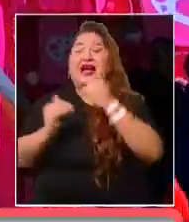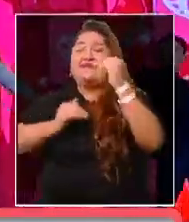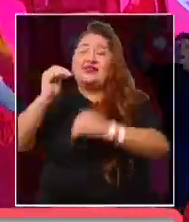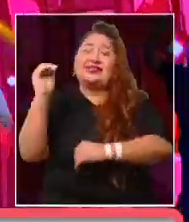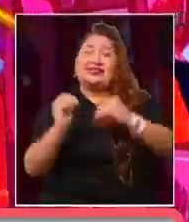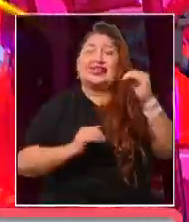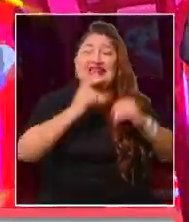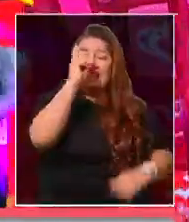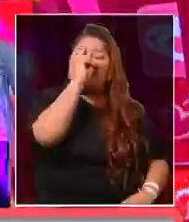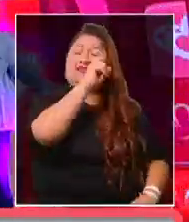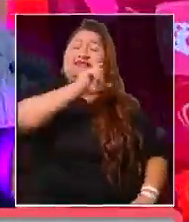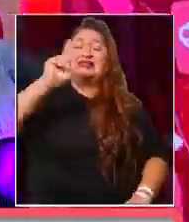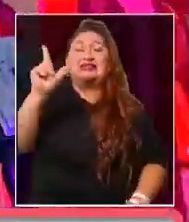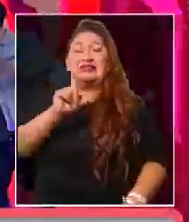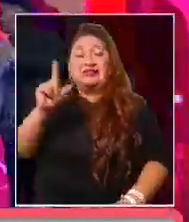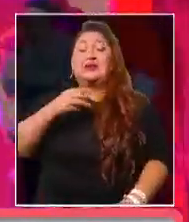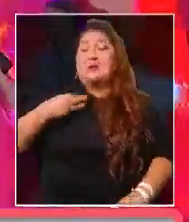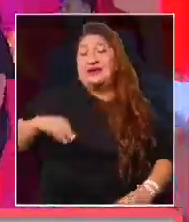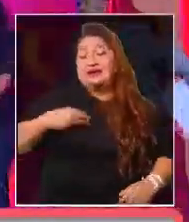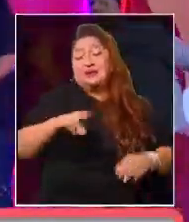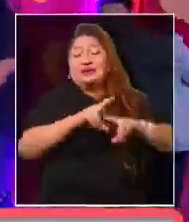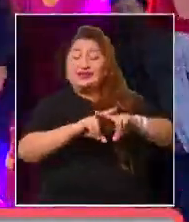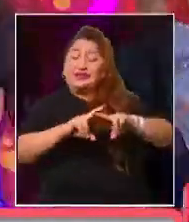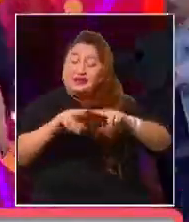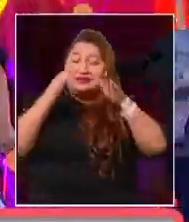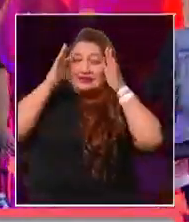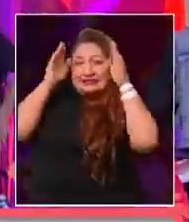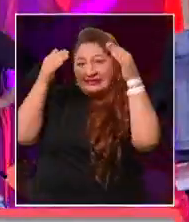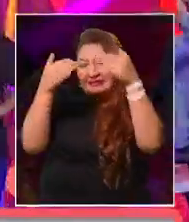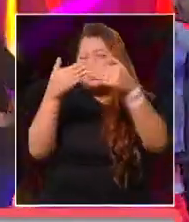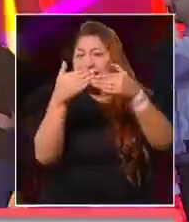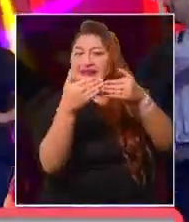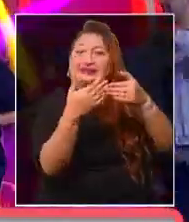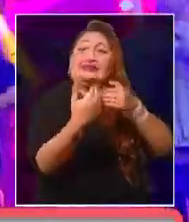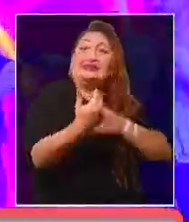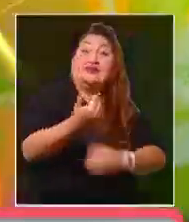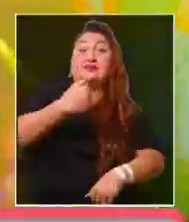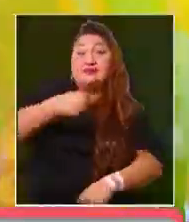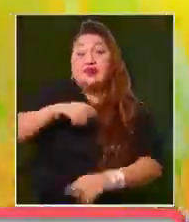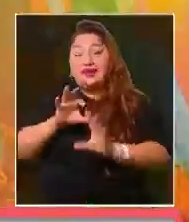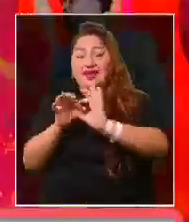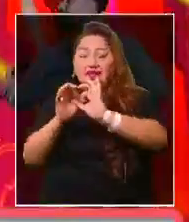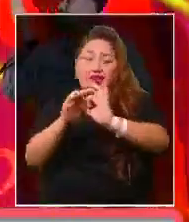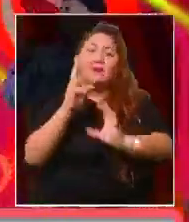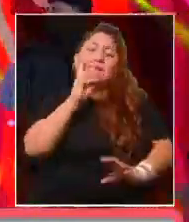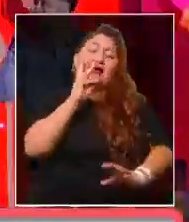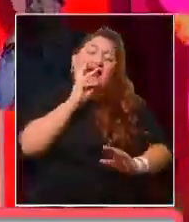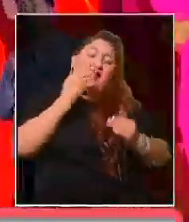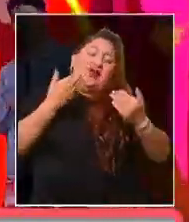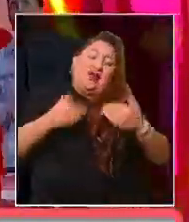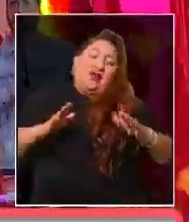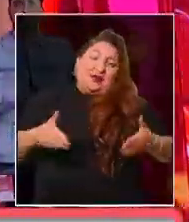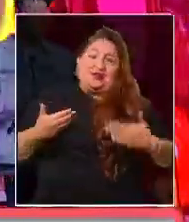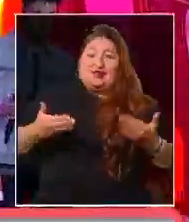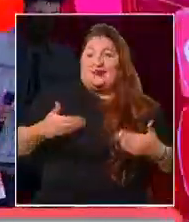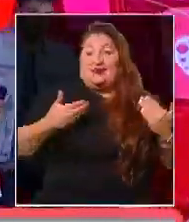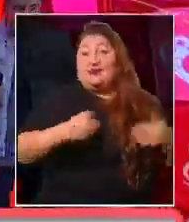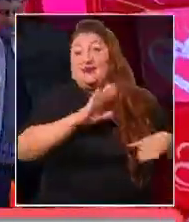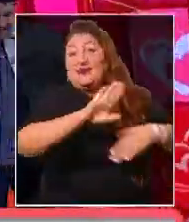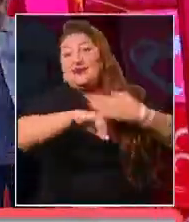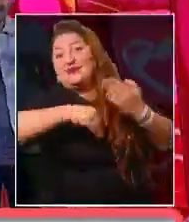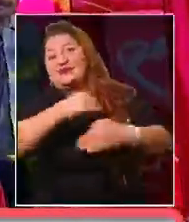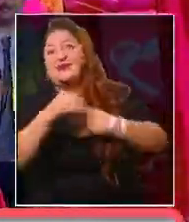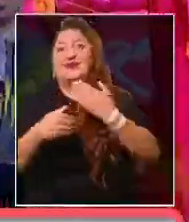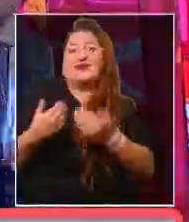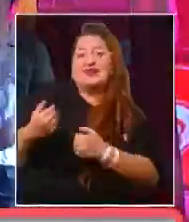le ponemos la fuerza. El martes ya más calma, enfocando las palabras. Agradezco que ya es miércoles, le pongo pues. El jueves cantando